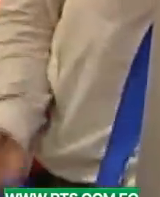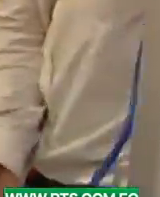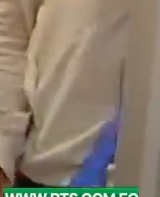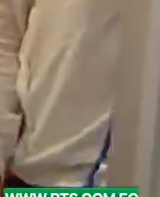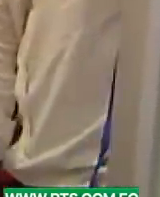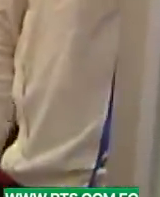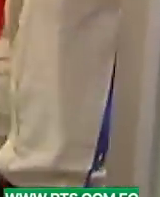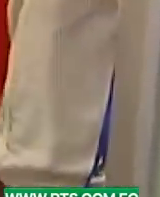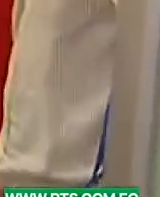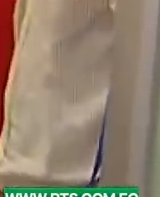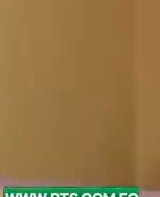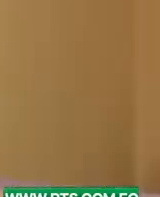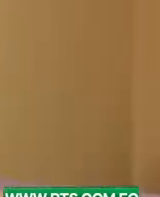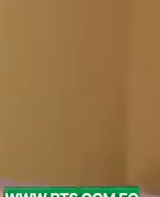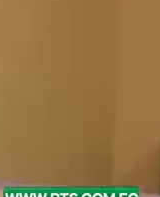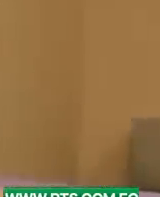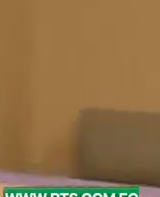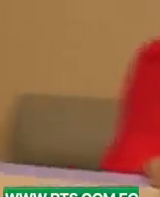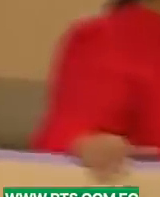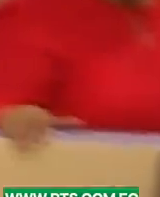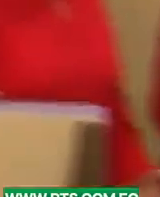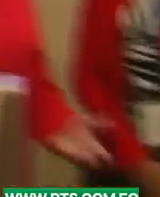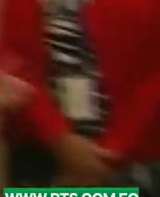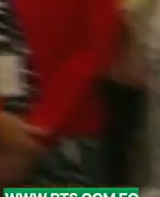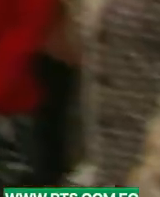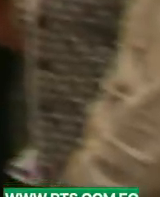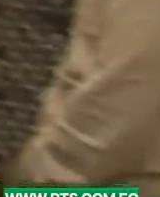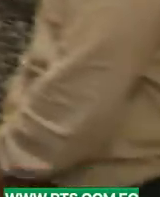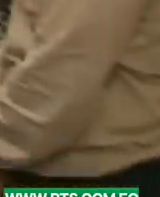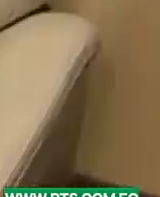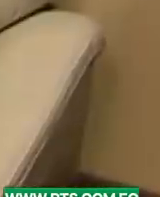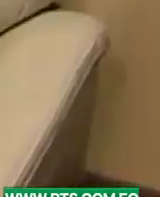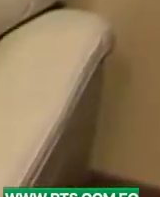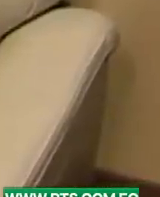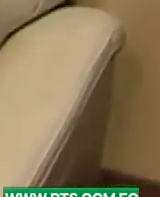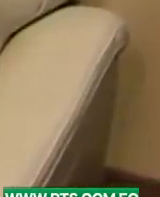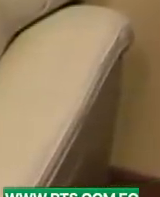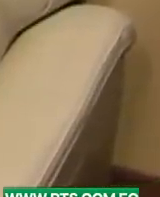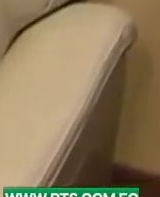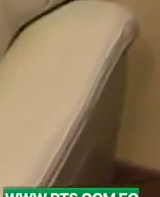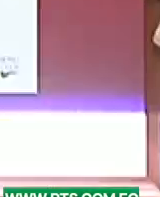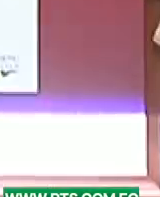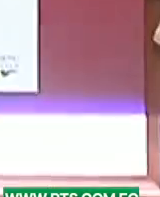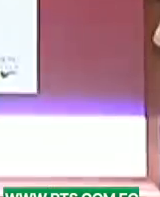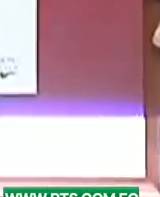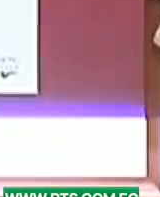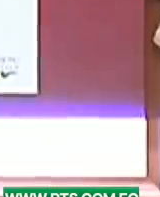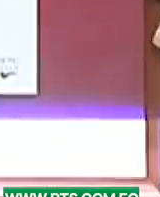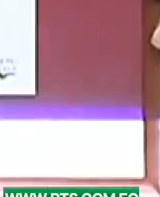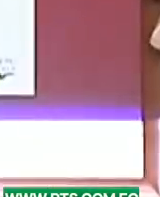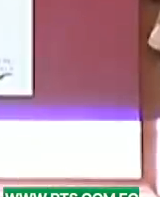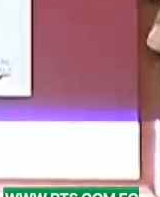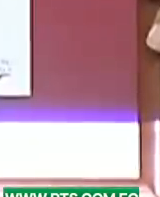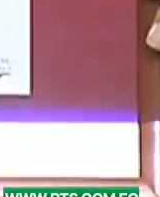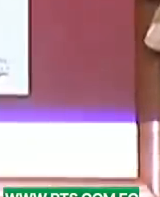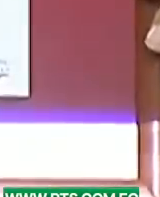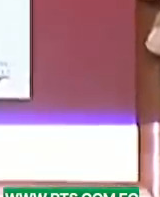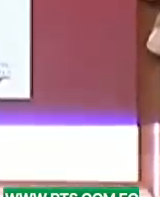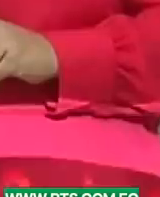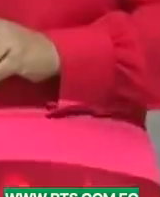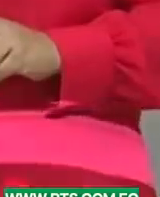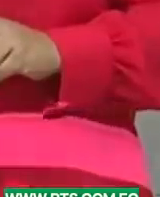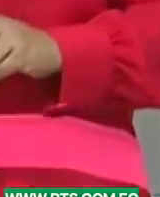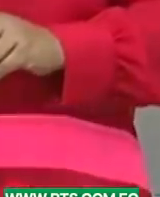La política social no en función del cumplimiento normativo, sino del humanismo empresarial, le ha granjeado esta